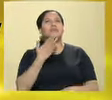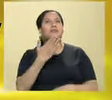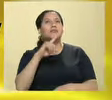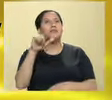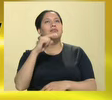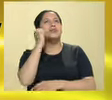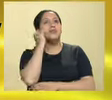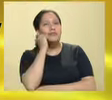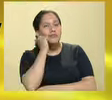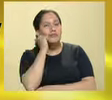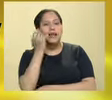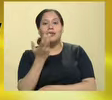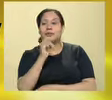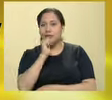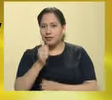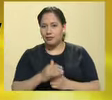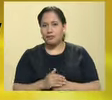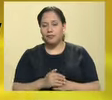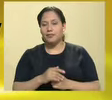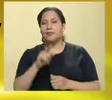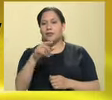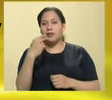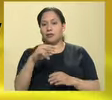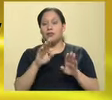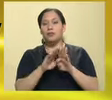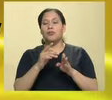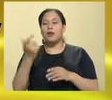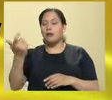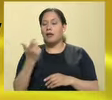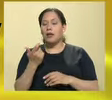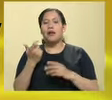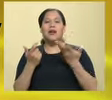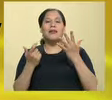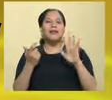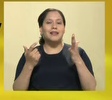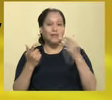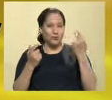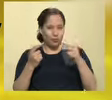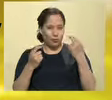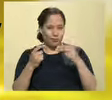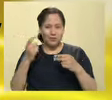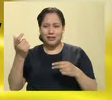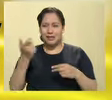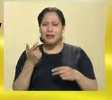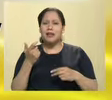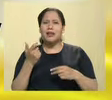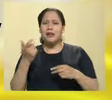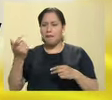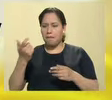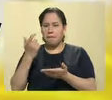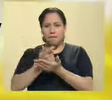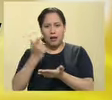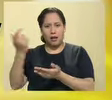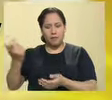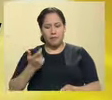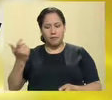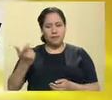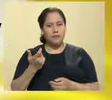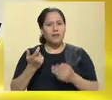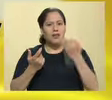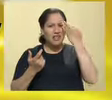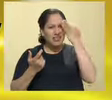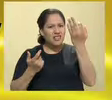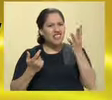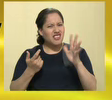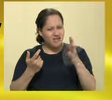una cosa que le pudiéramos llamar uh-huh. el sueldo tibio. Uh-huh. Okay. ¿Qué cosa es el sueldo tibio? El sueldo